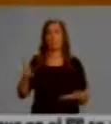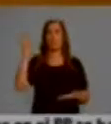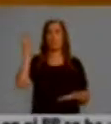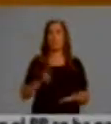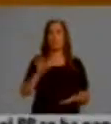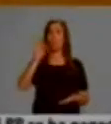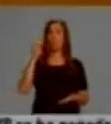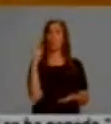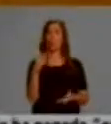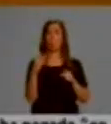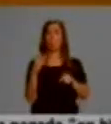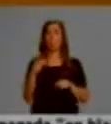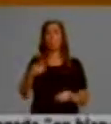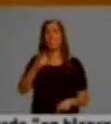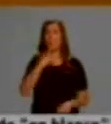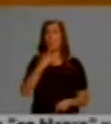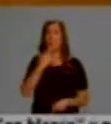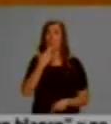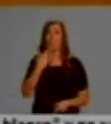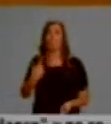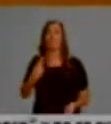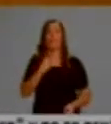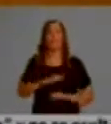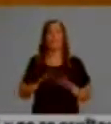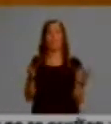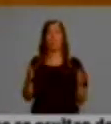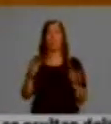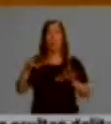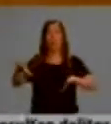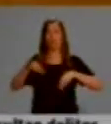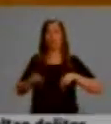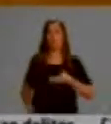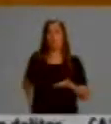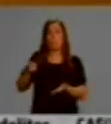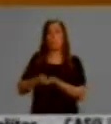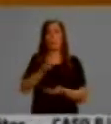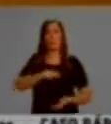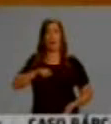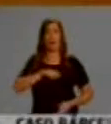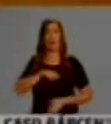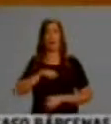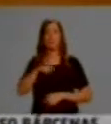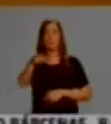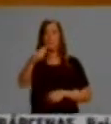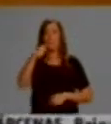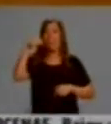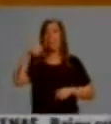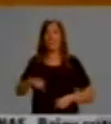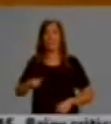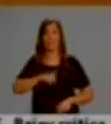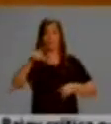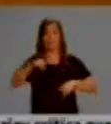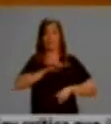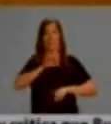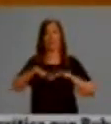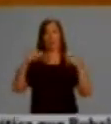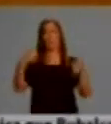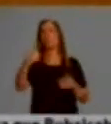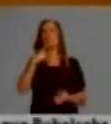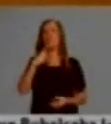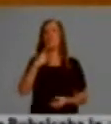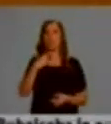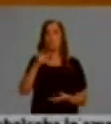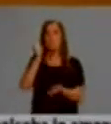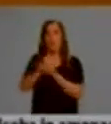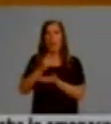del FROP, que el FROP da por perdidos. Los asume el Estado y usted aseguró en este Senado, precisamente, que nunca